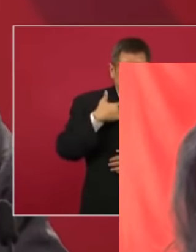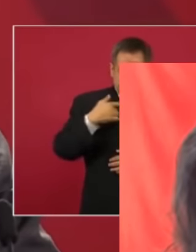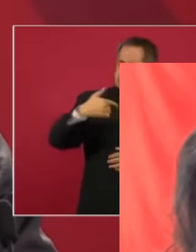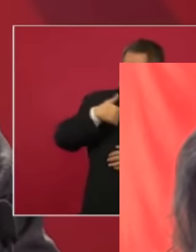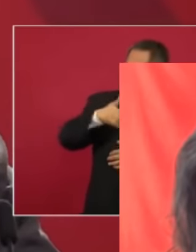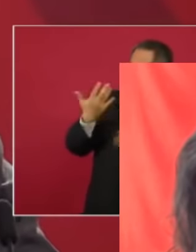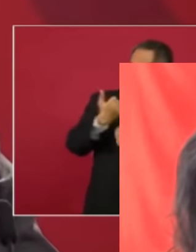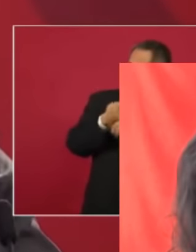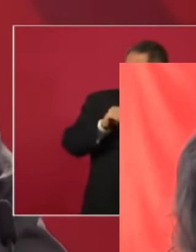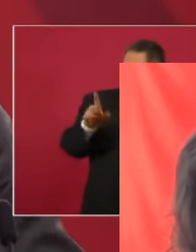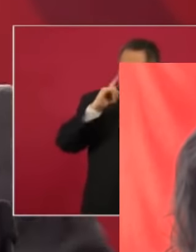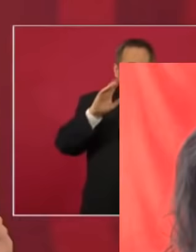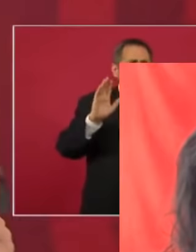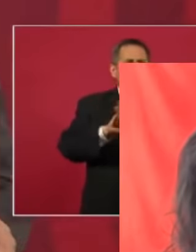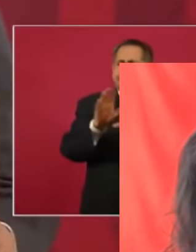para transparentar